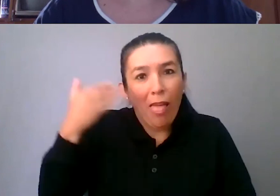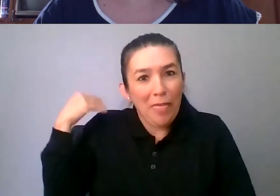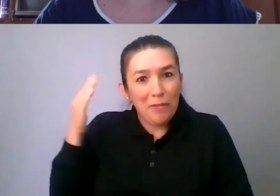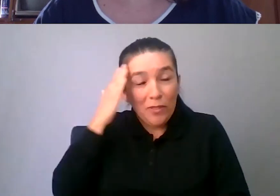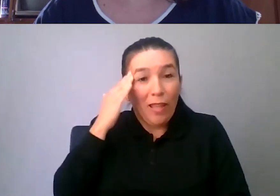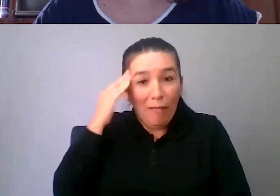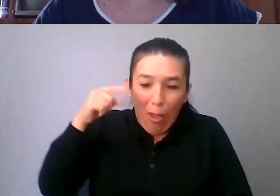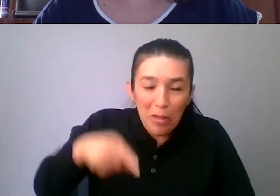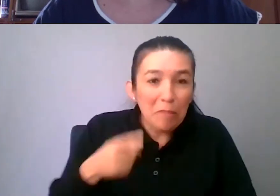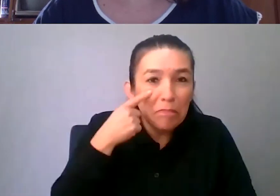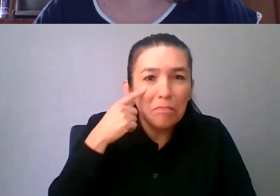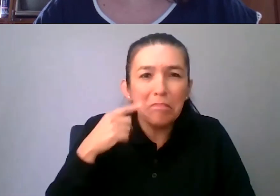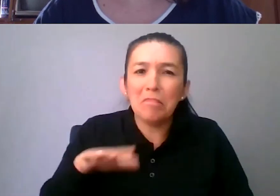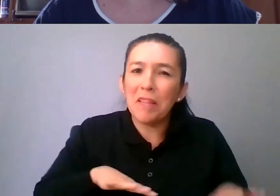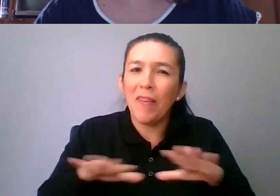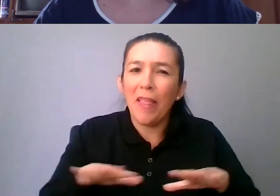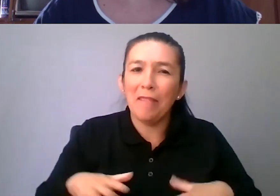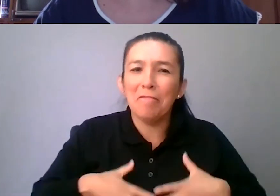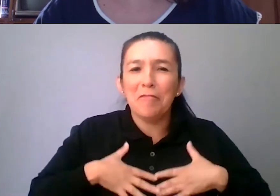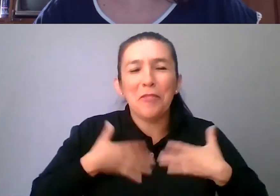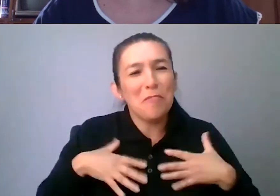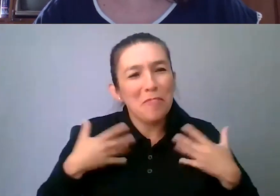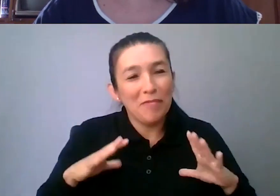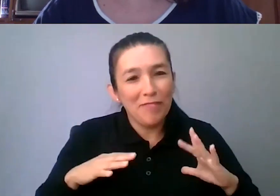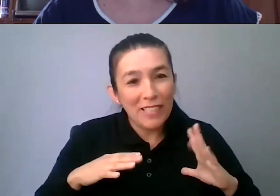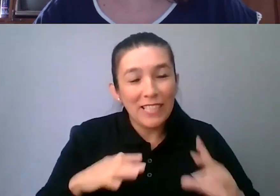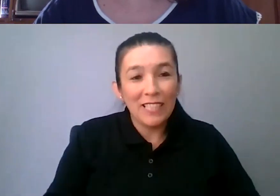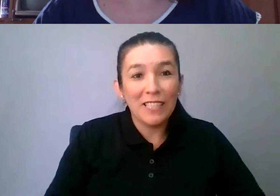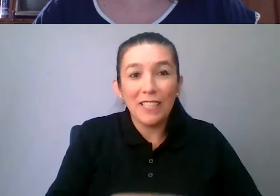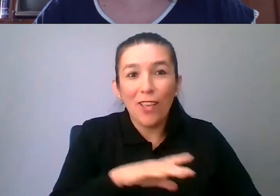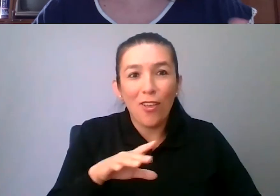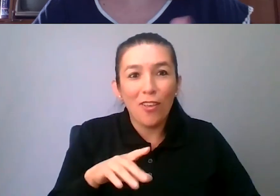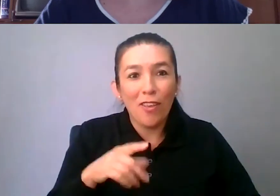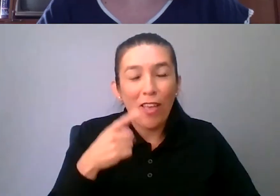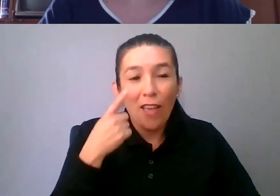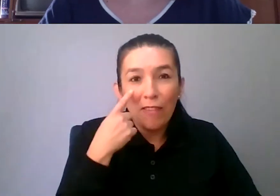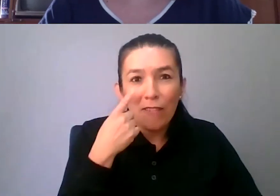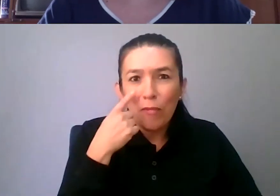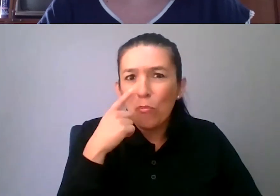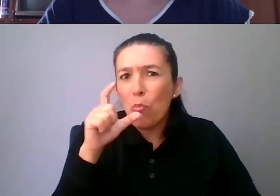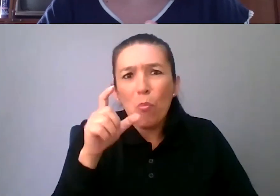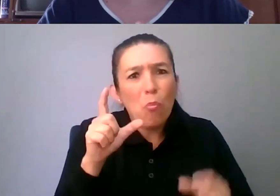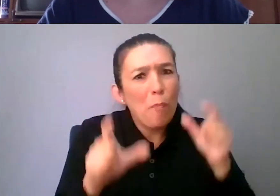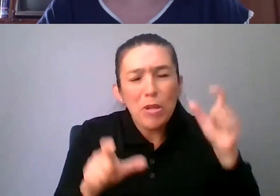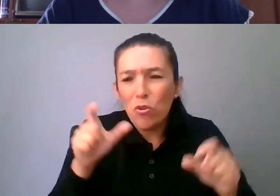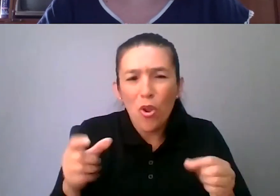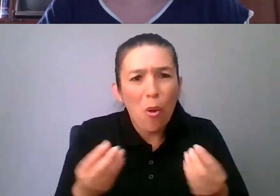va a ser una actividad placentera, y vamos a encontrar mucha, mucha, mucha gente